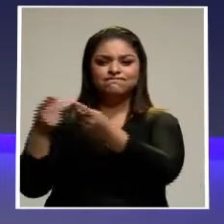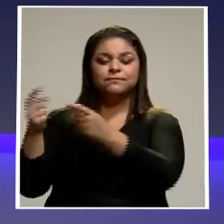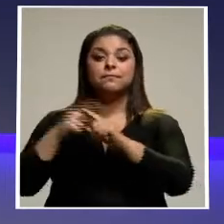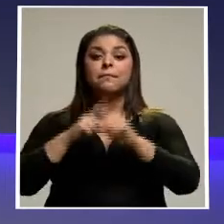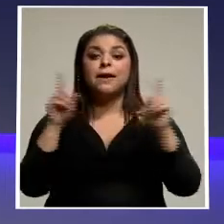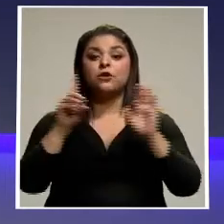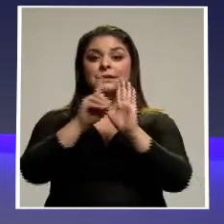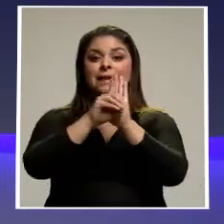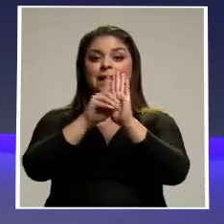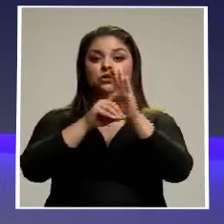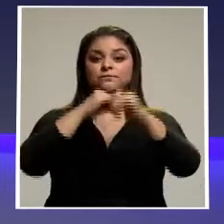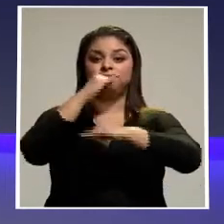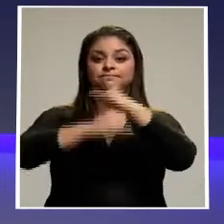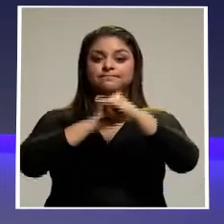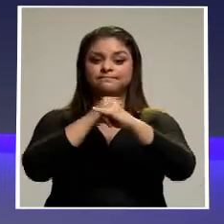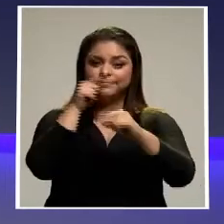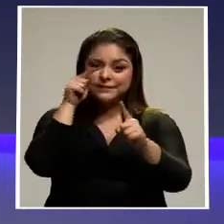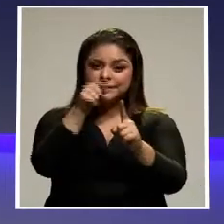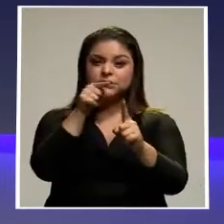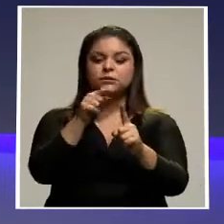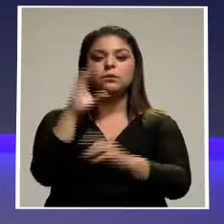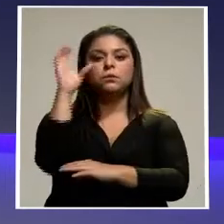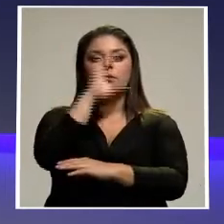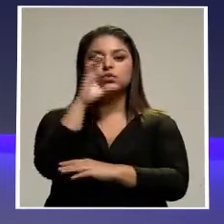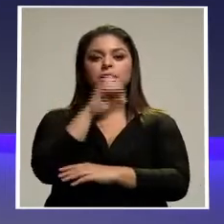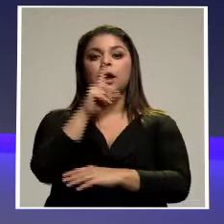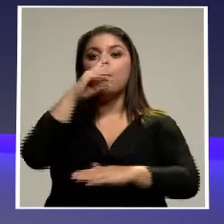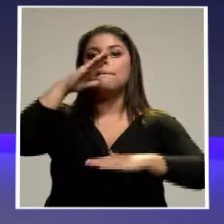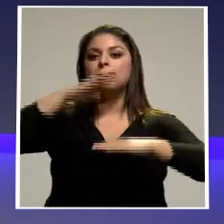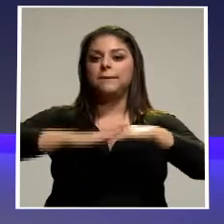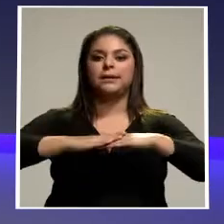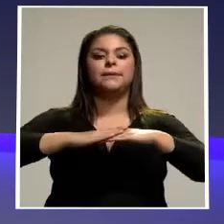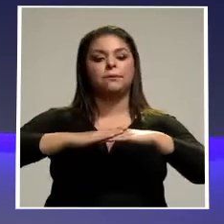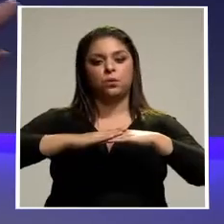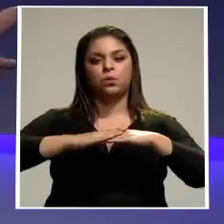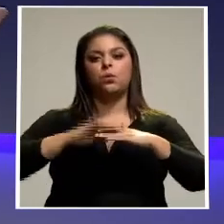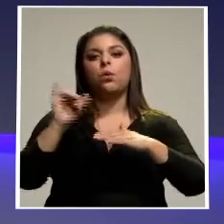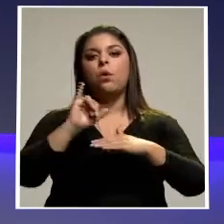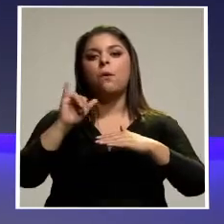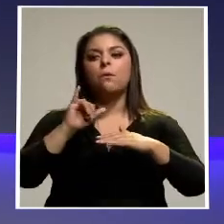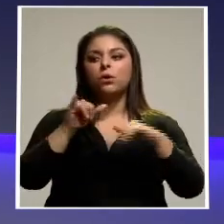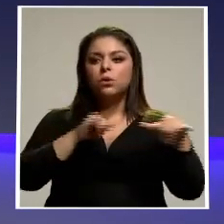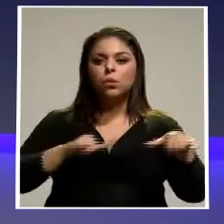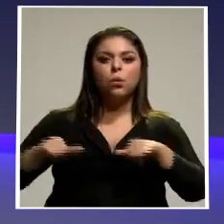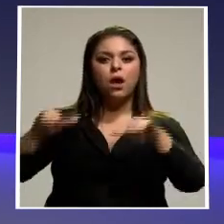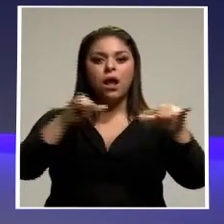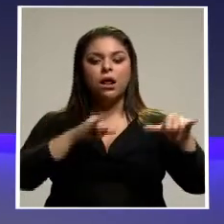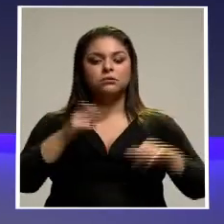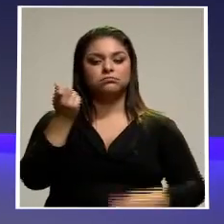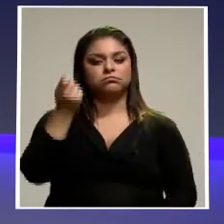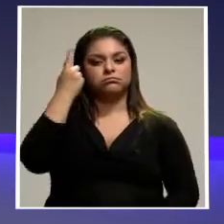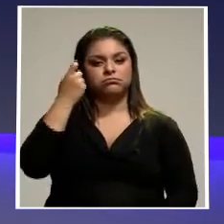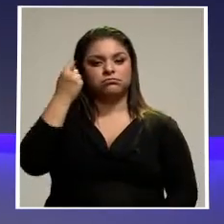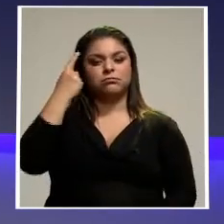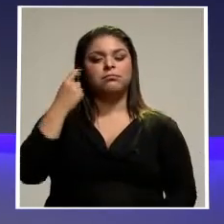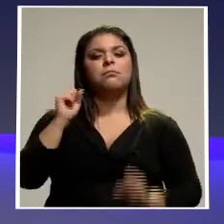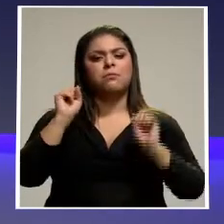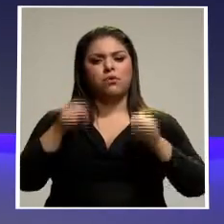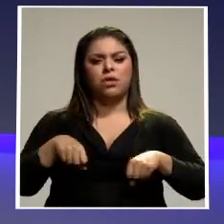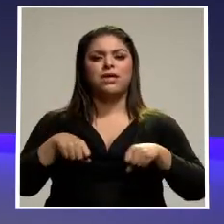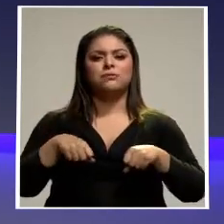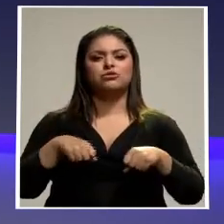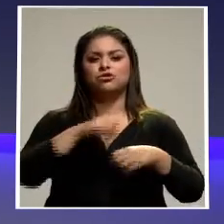internacional busca un mínimo, una base común de entendimiento que nos lleve a todos